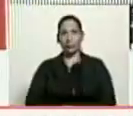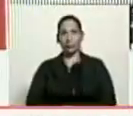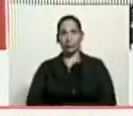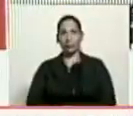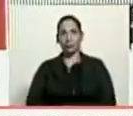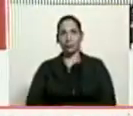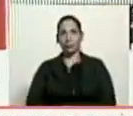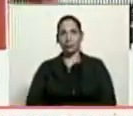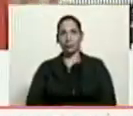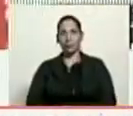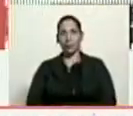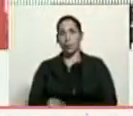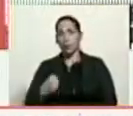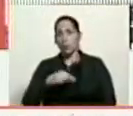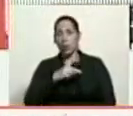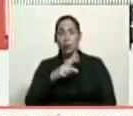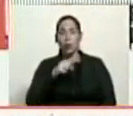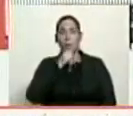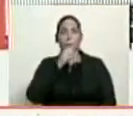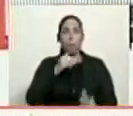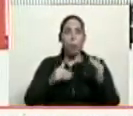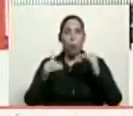allá, de nuestros abuelos indígenas.